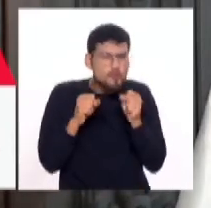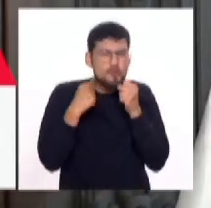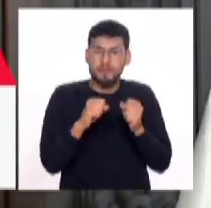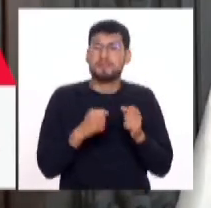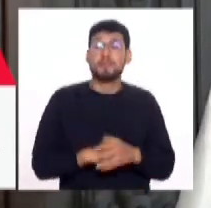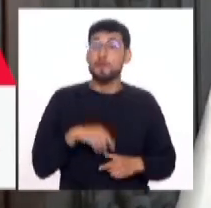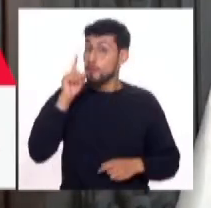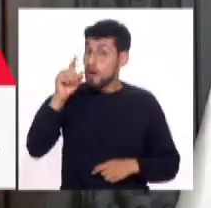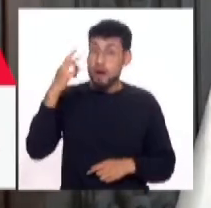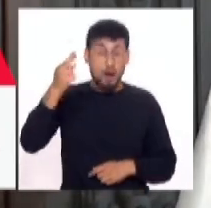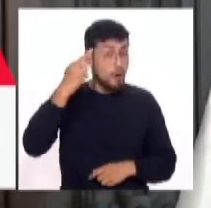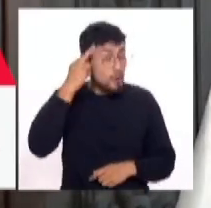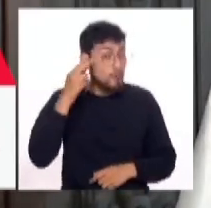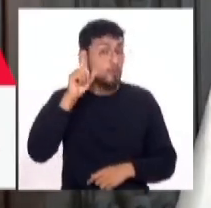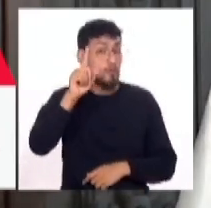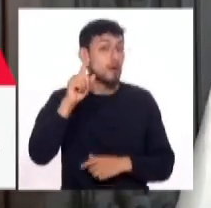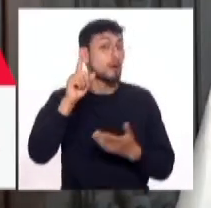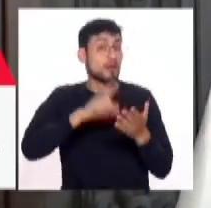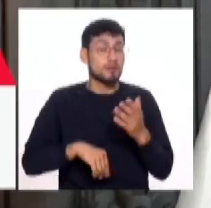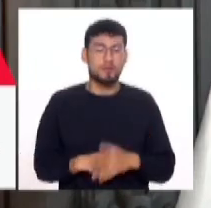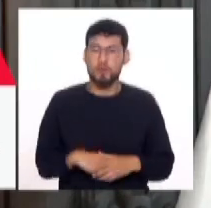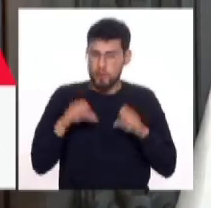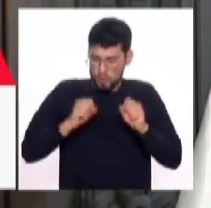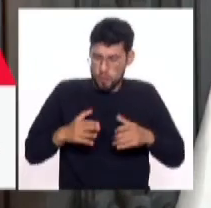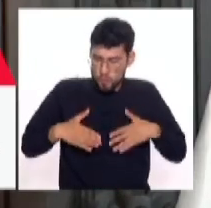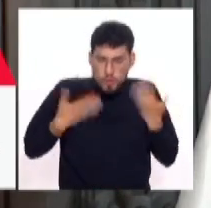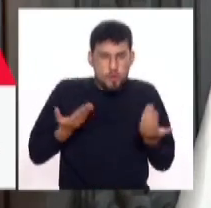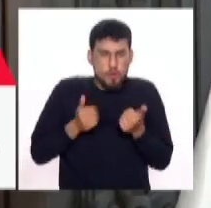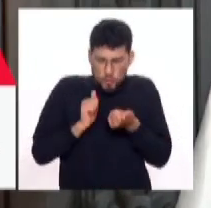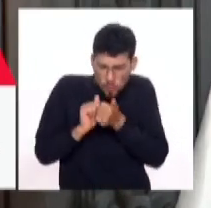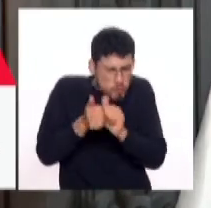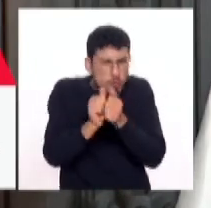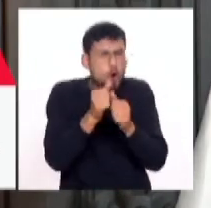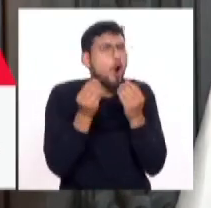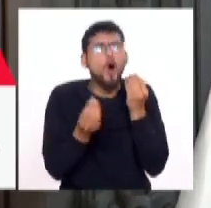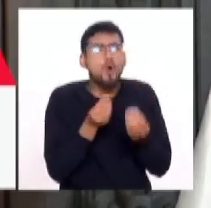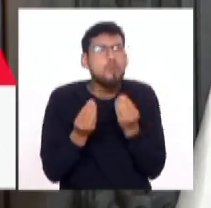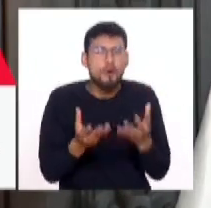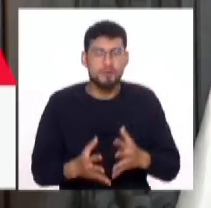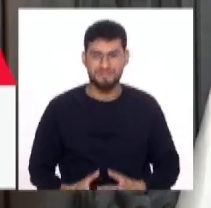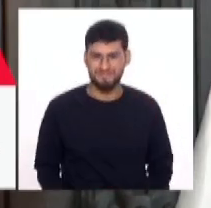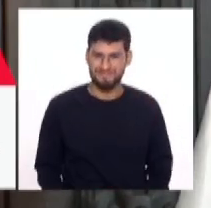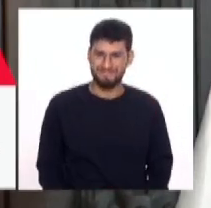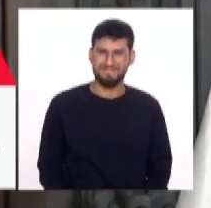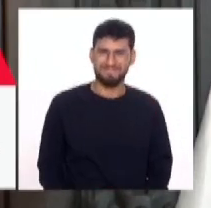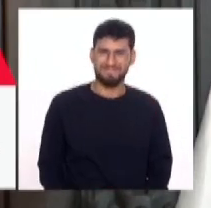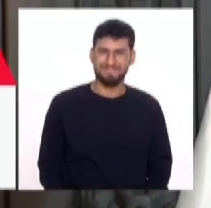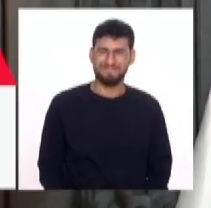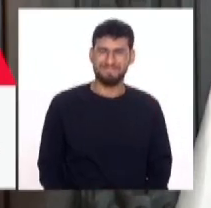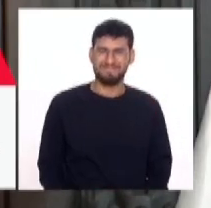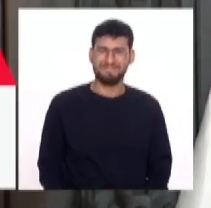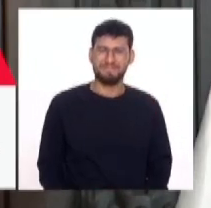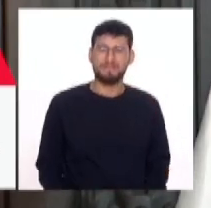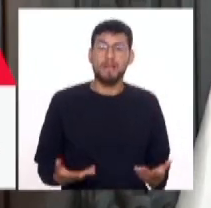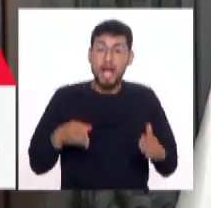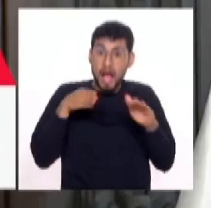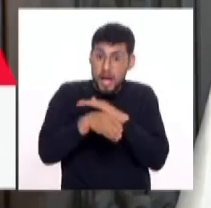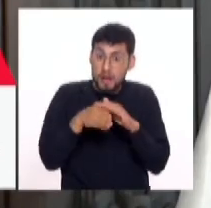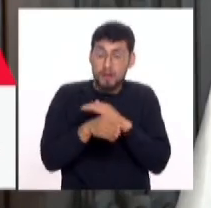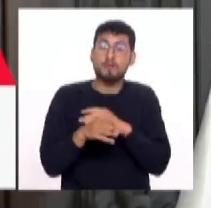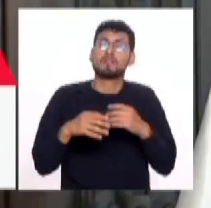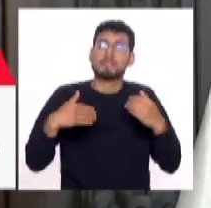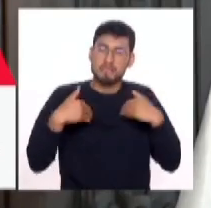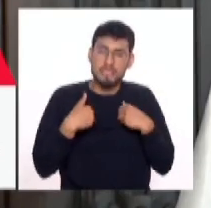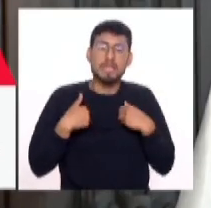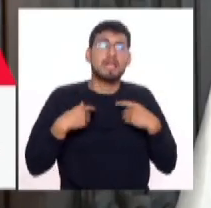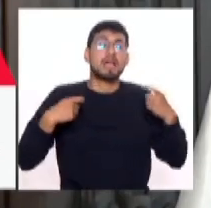y una de las razones o una de las formas como podemos llegar a ser competitivos es a través de el acceso a una